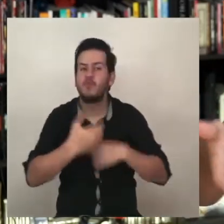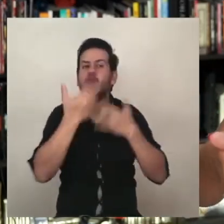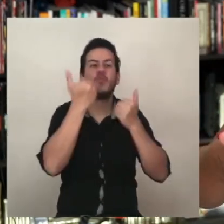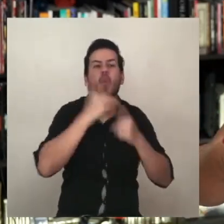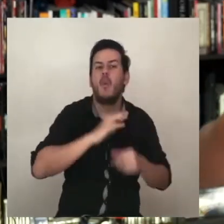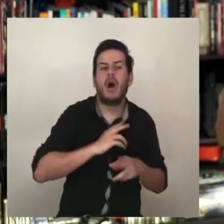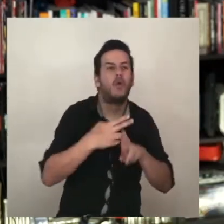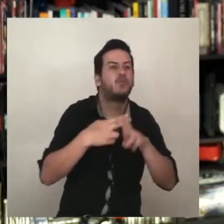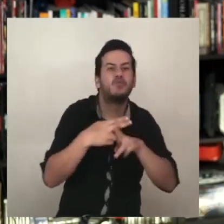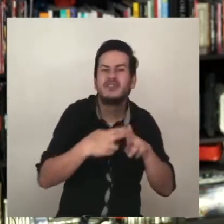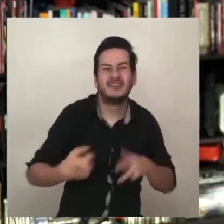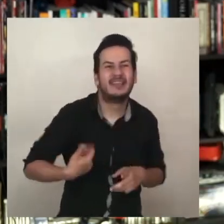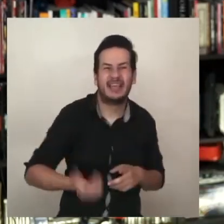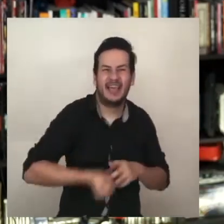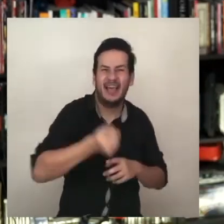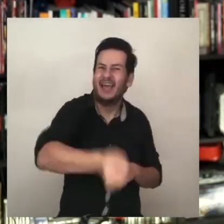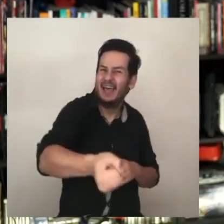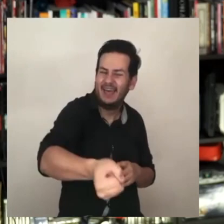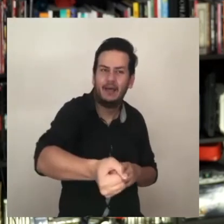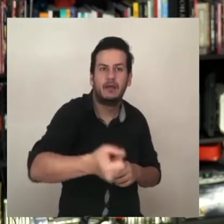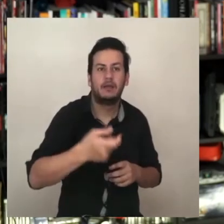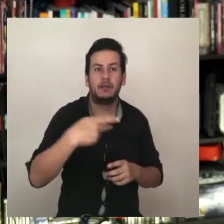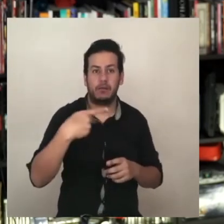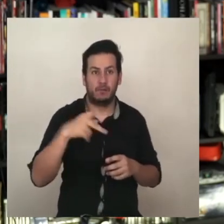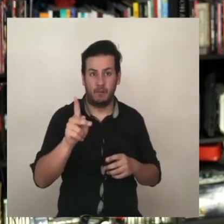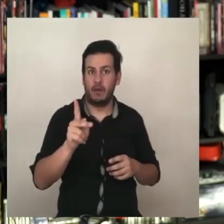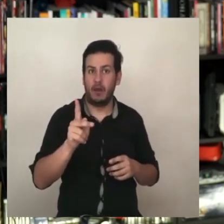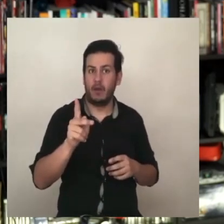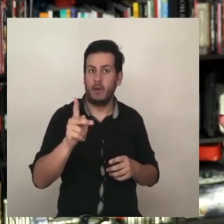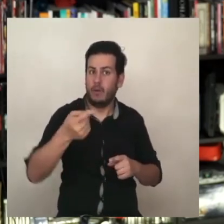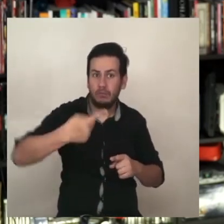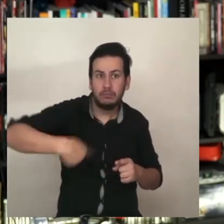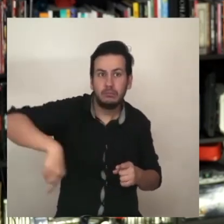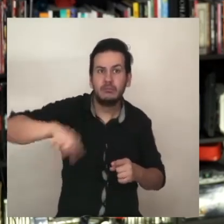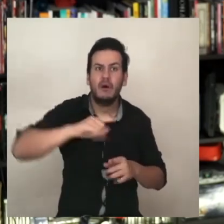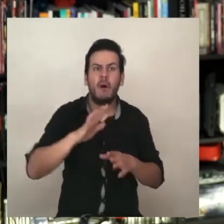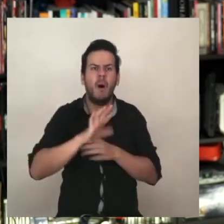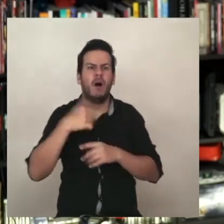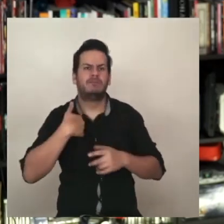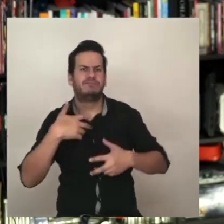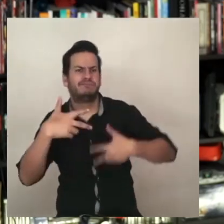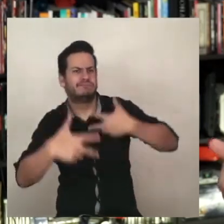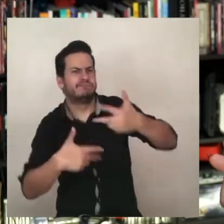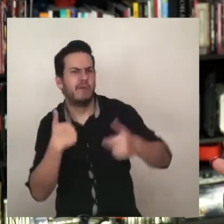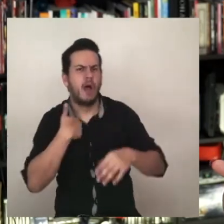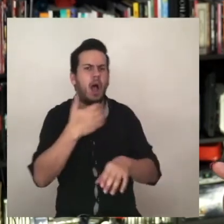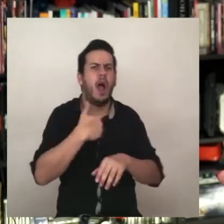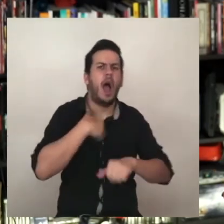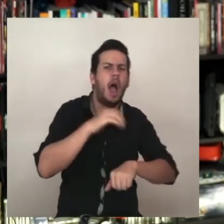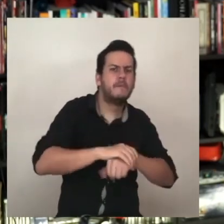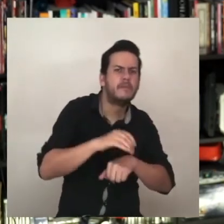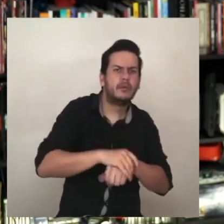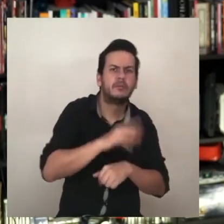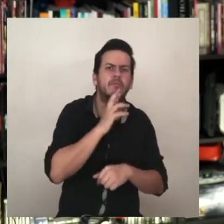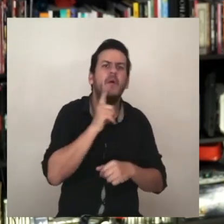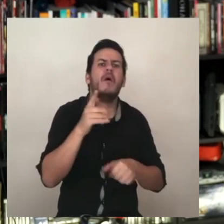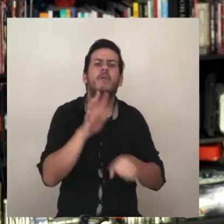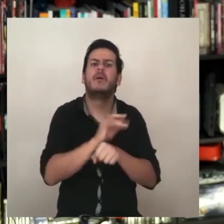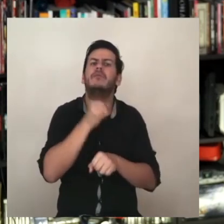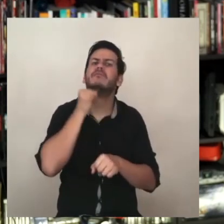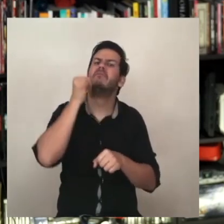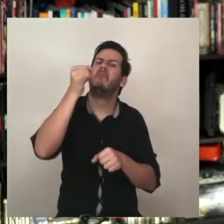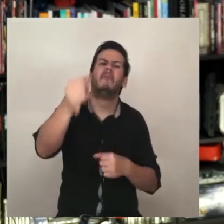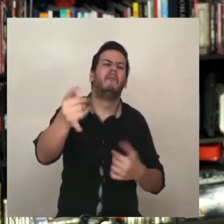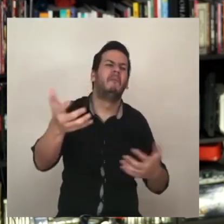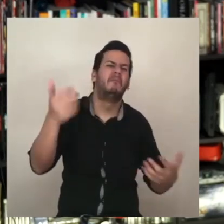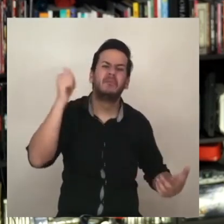arma alguna en la mano al saludar. Hey, ¿sí han escuchado este cuento que se dice que en el barrio la bandita le va a ir mejor con el COVID? ¿Saben por qué es? Porque por allá